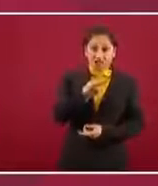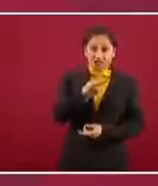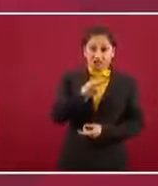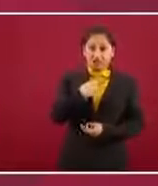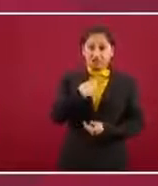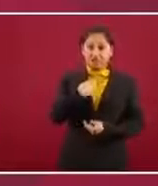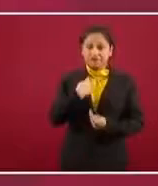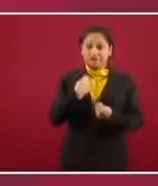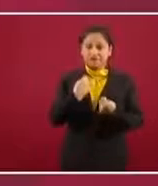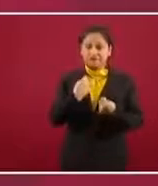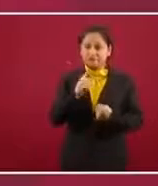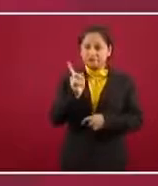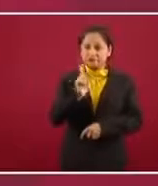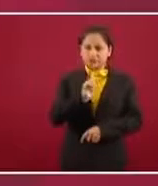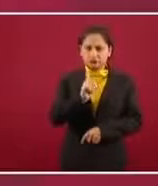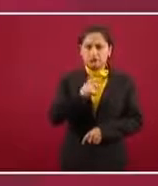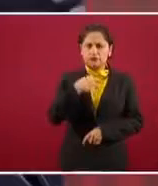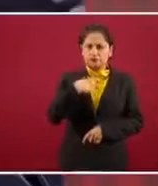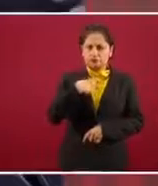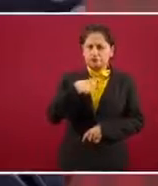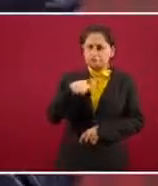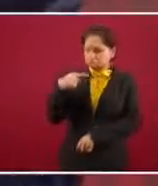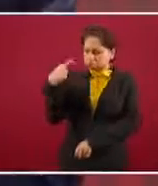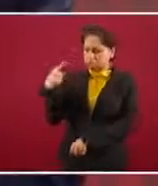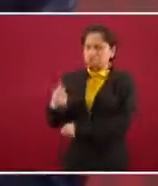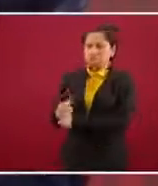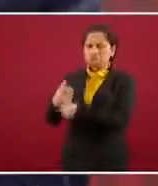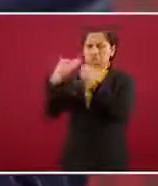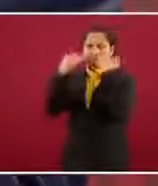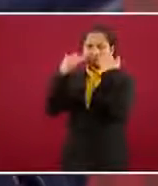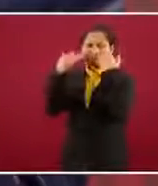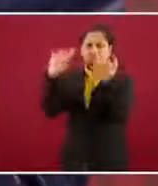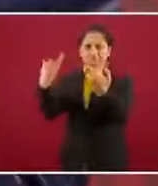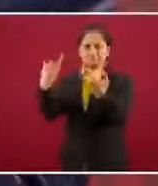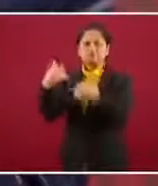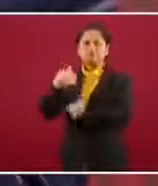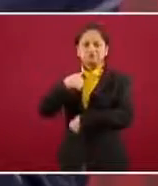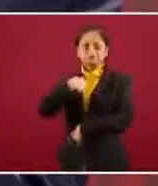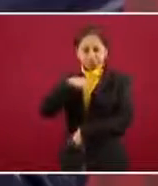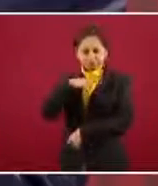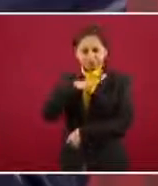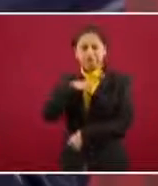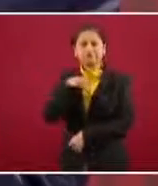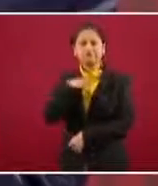siempre tengo pruebas y conozco